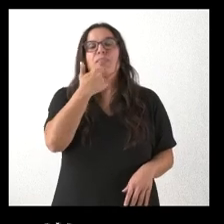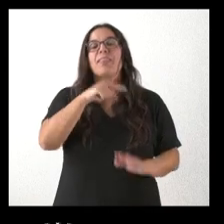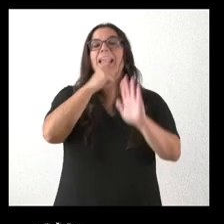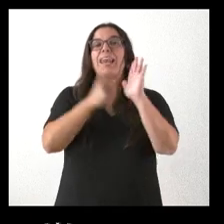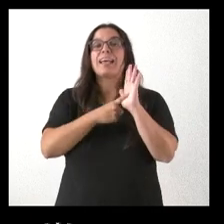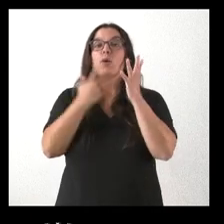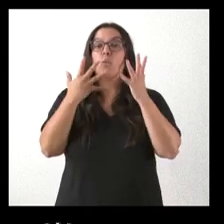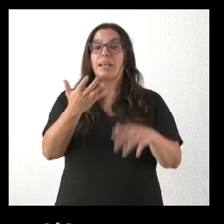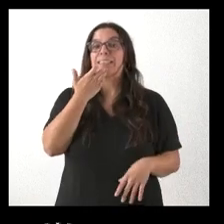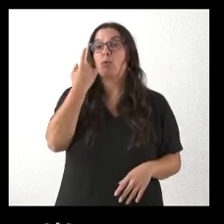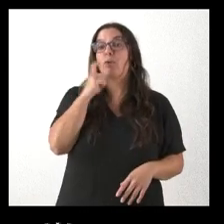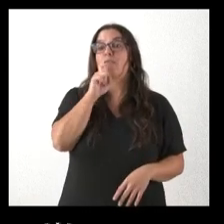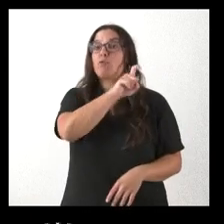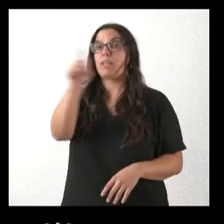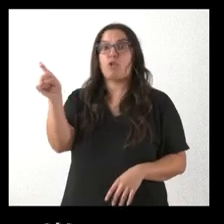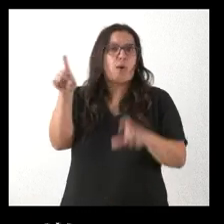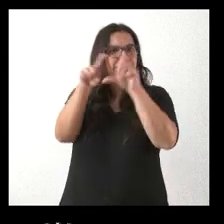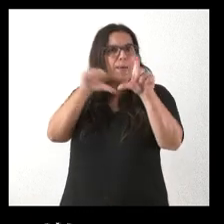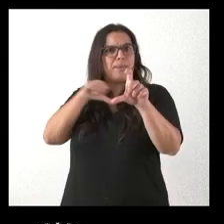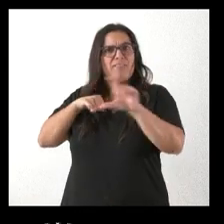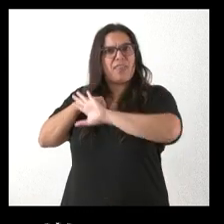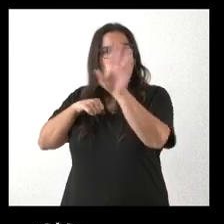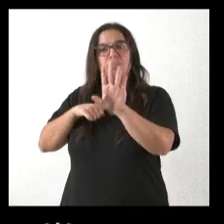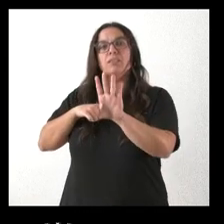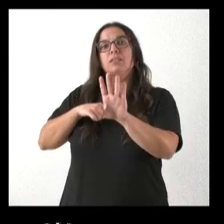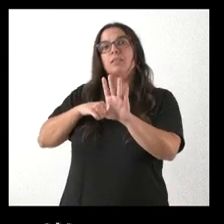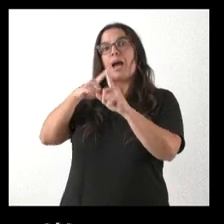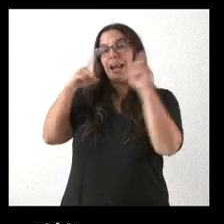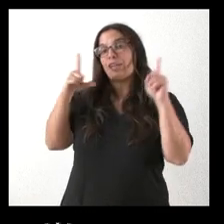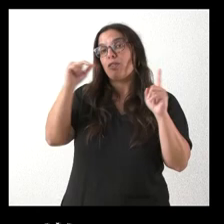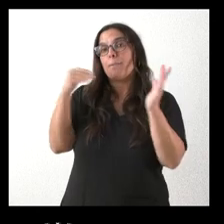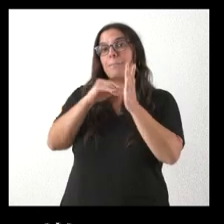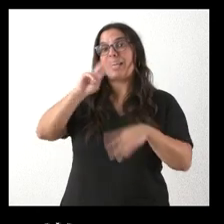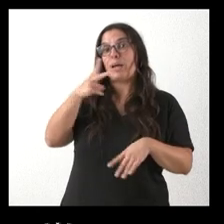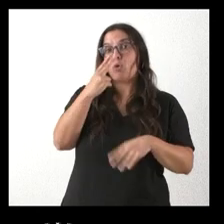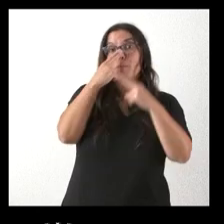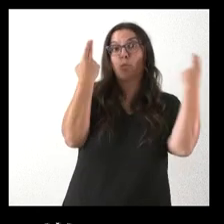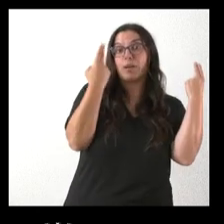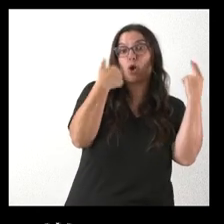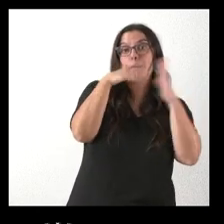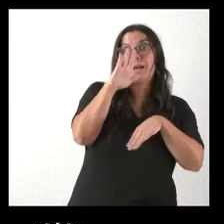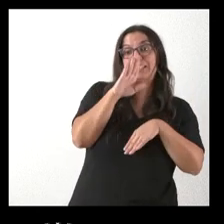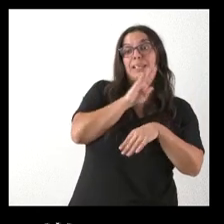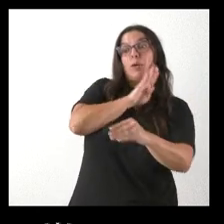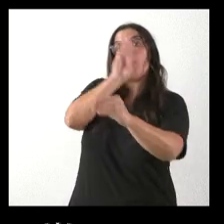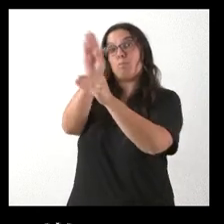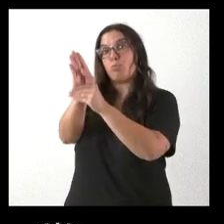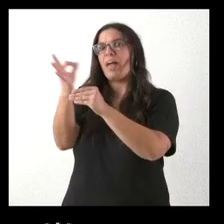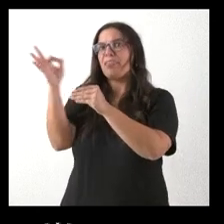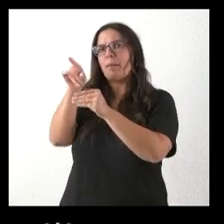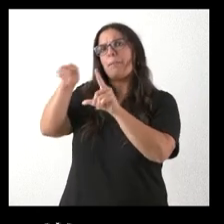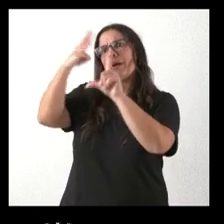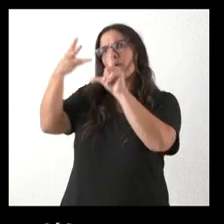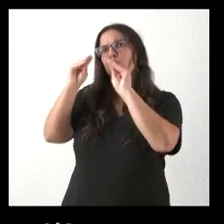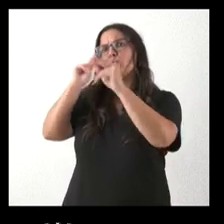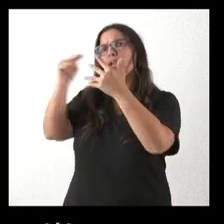ley es que cuando una fundación una entidad privada recibe anualmente más de 100.000 euros de dinero público tiene que tener un portal de transparencia en el que